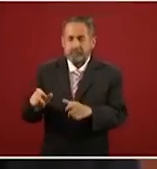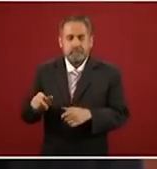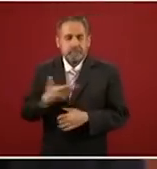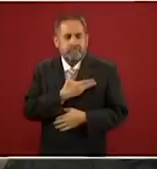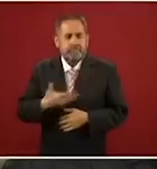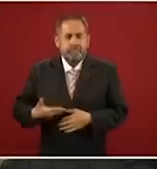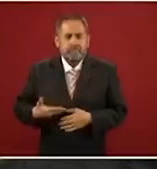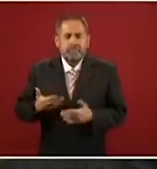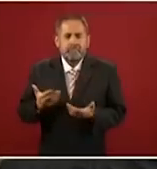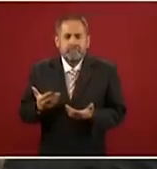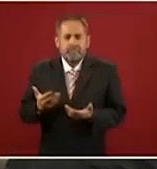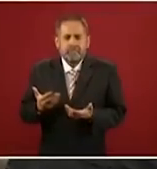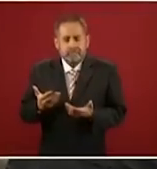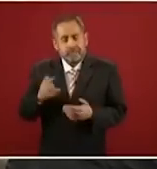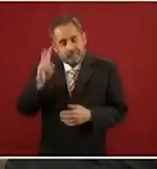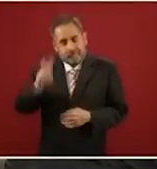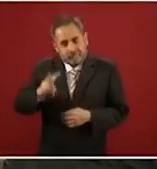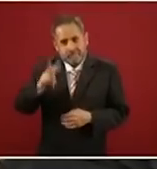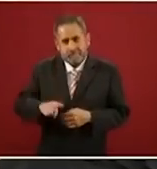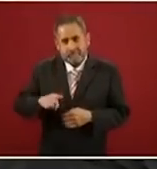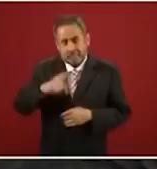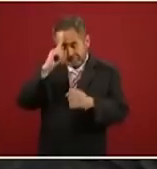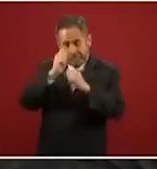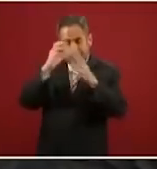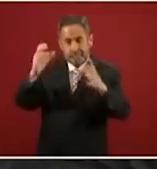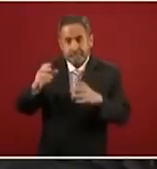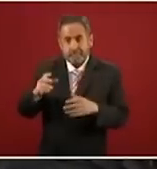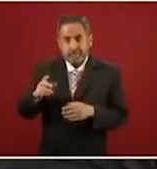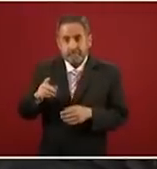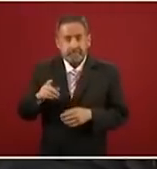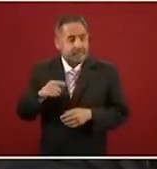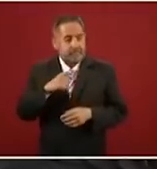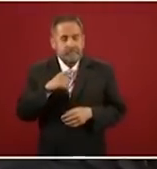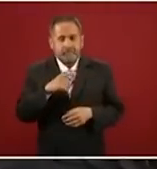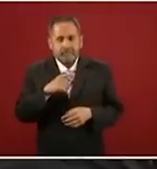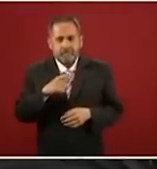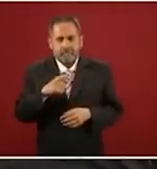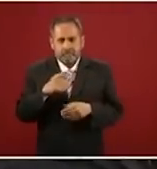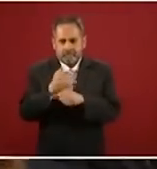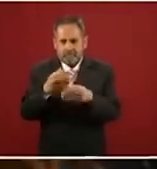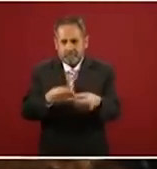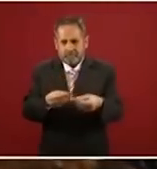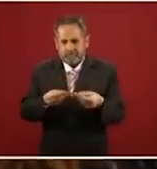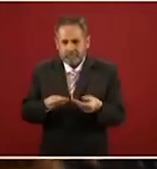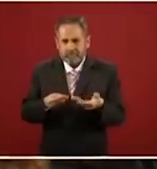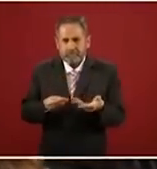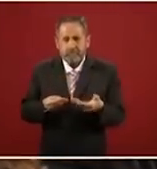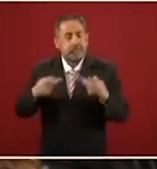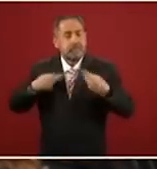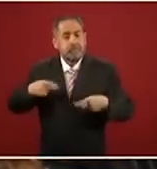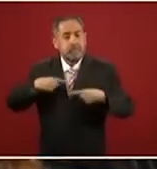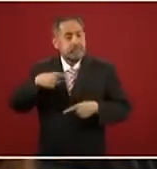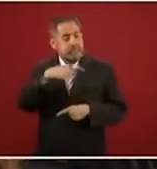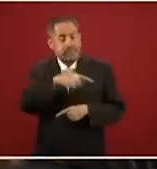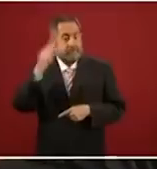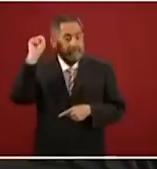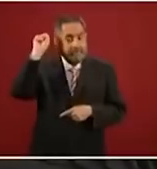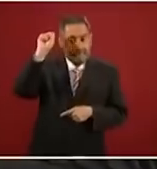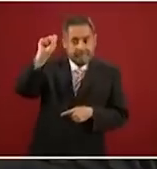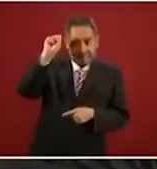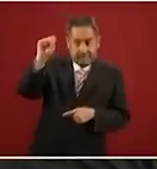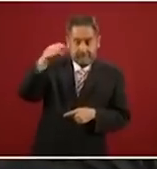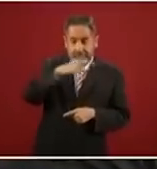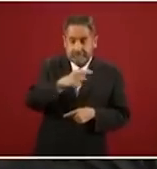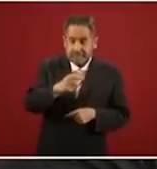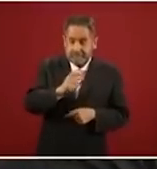que lo tiene que desde lo tiene de verdad que dimensionar la stampa me llegó una información que la gente del sindicato es